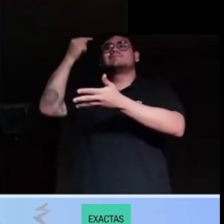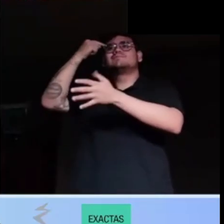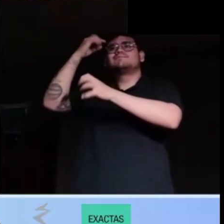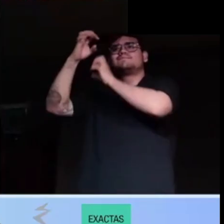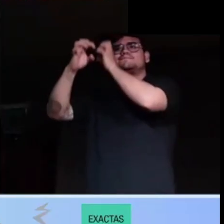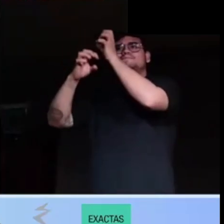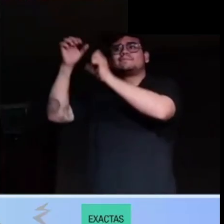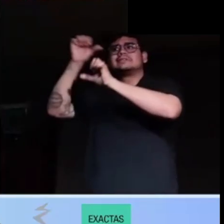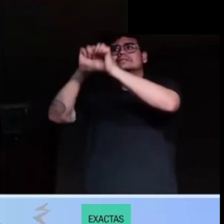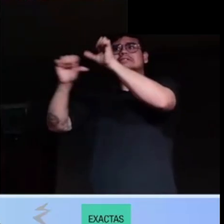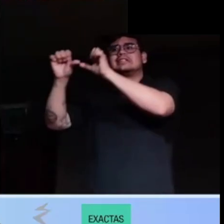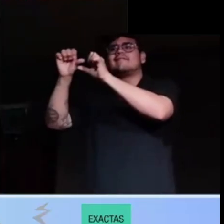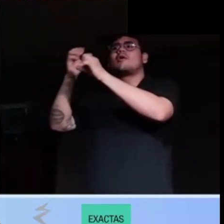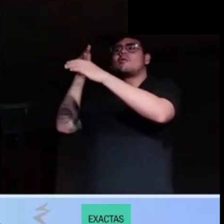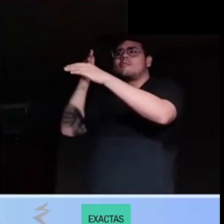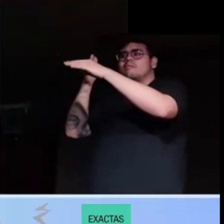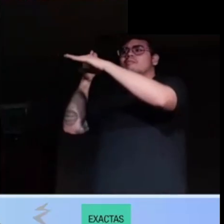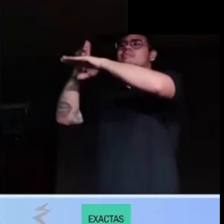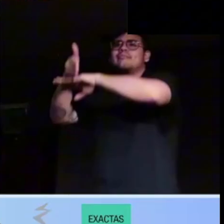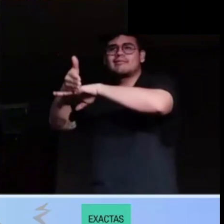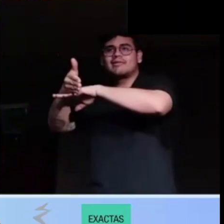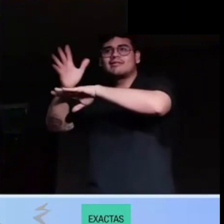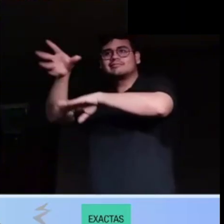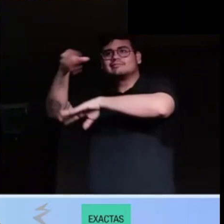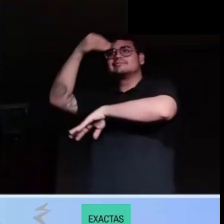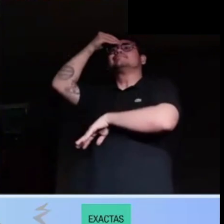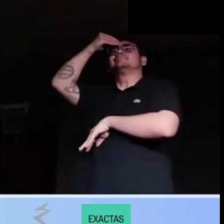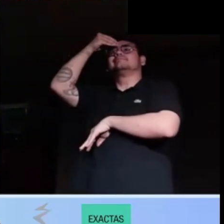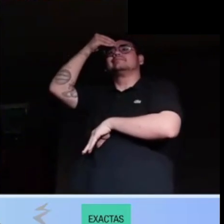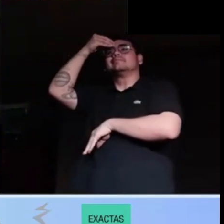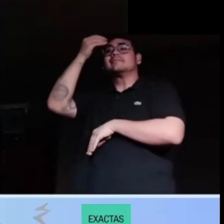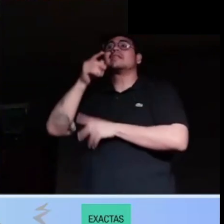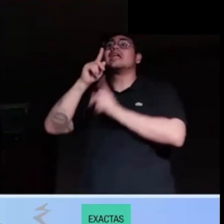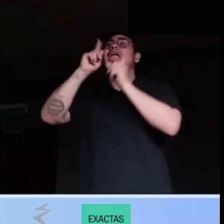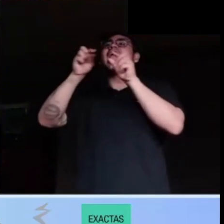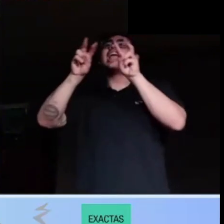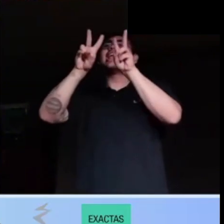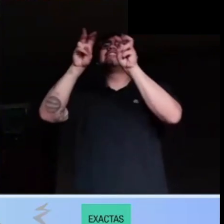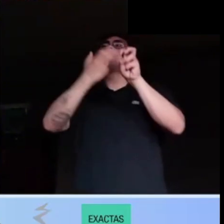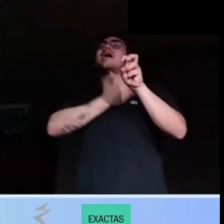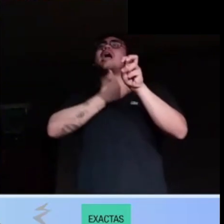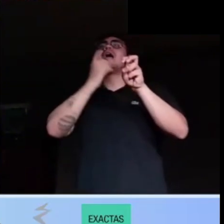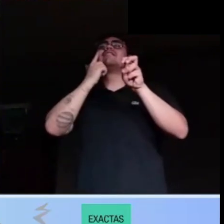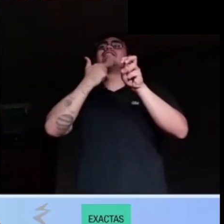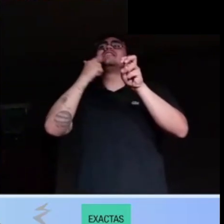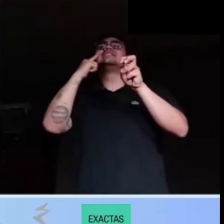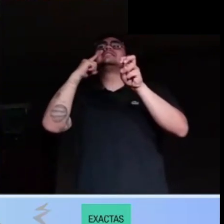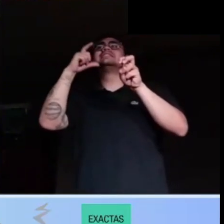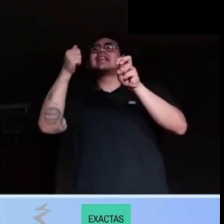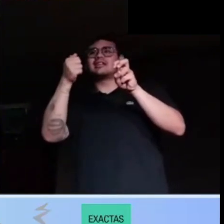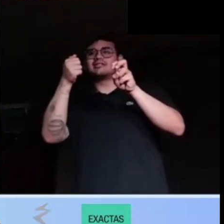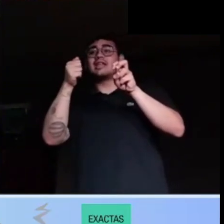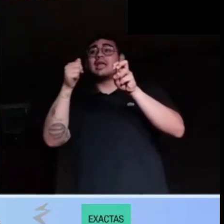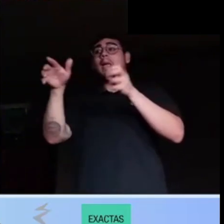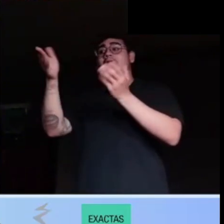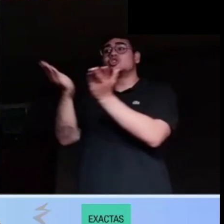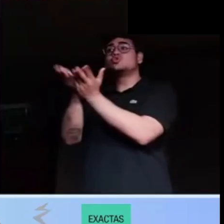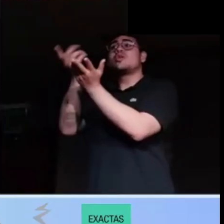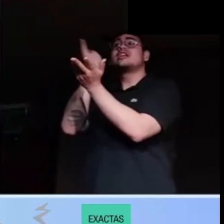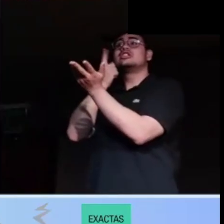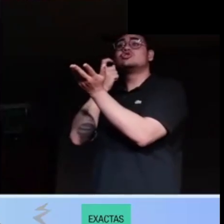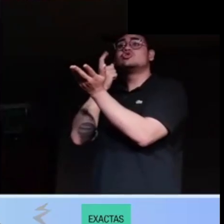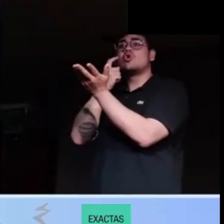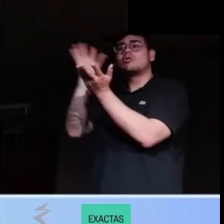aprendizaje de física en estudiantes sordos, siempre que, digamos, eh, estén involucrados todos los actores,